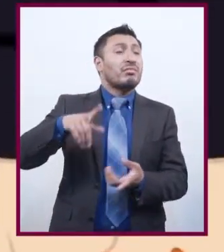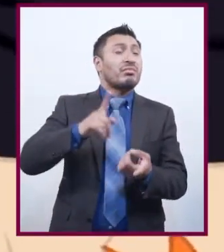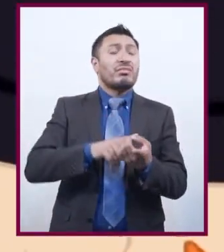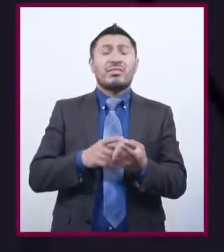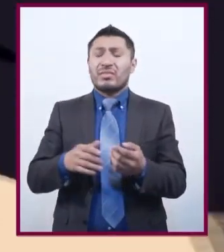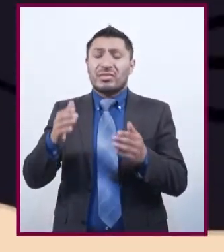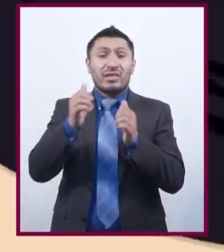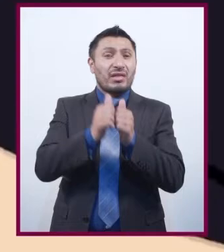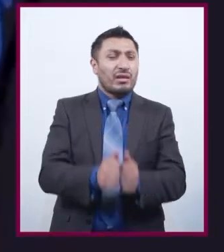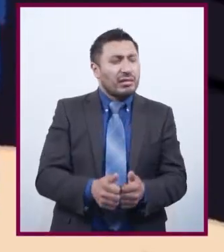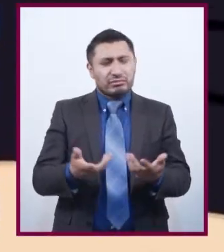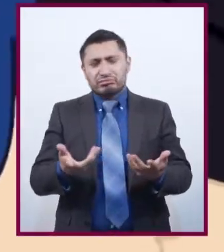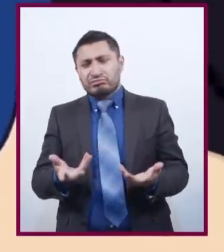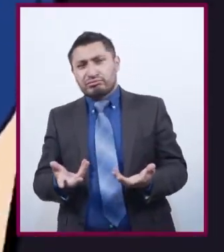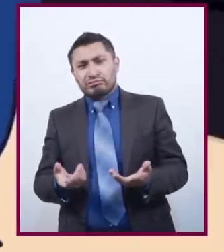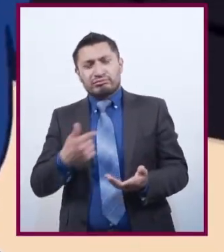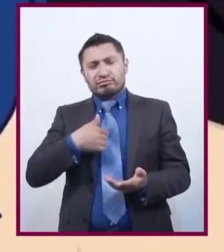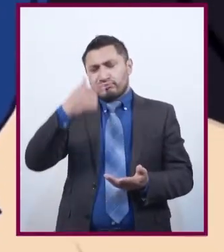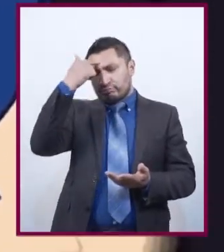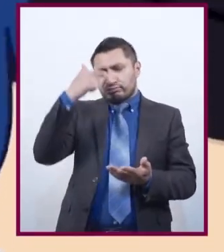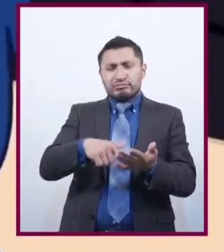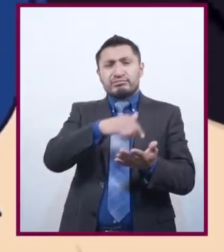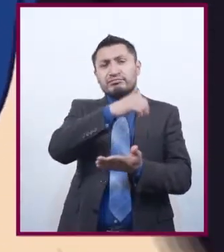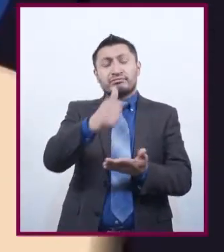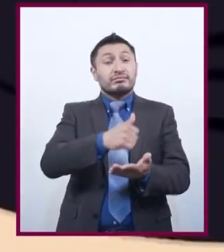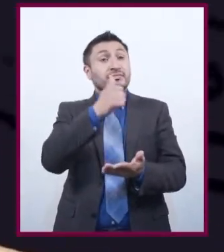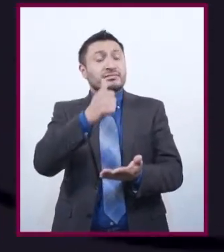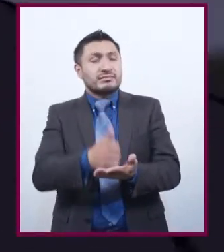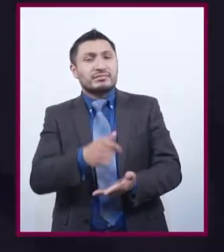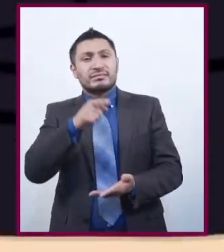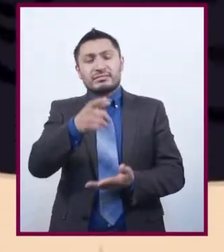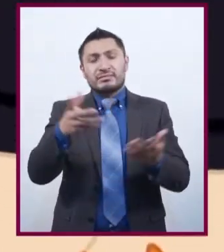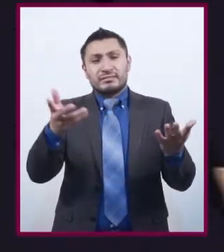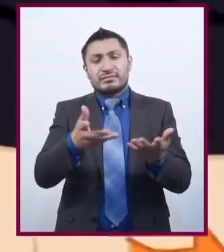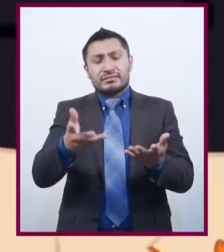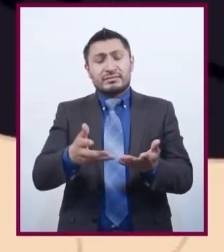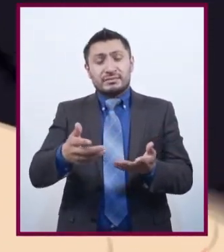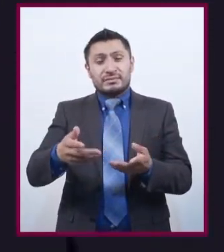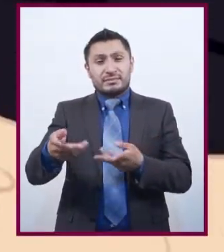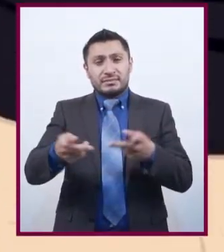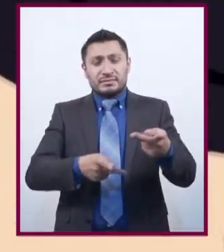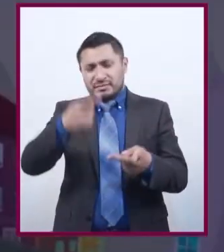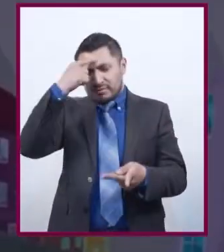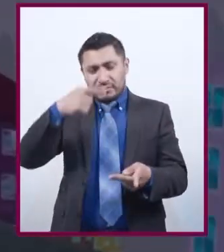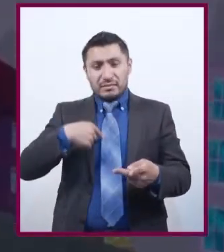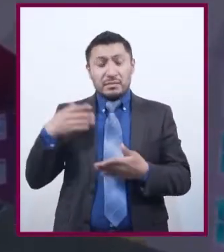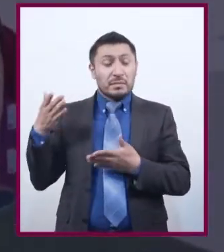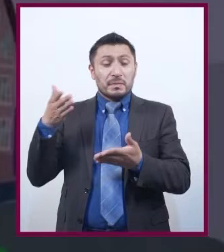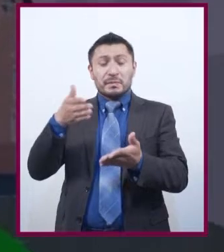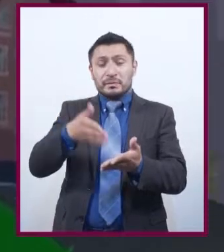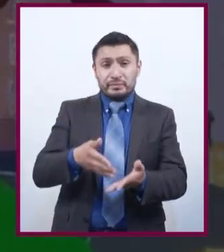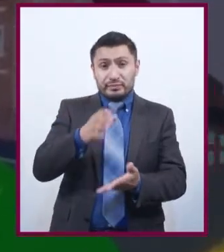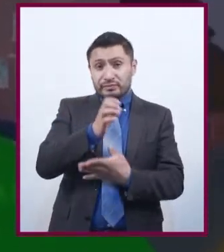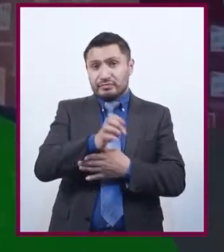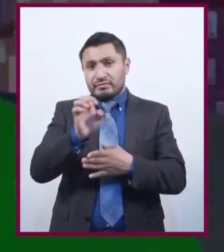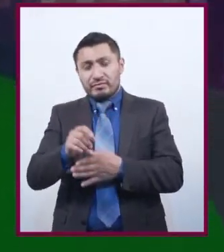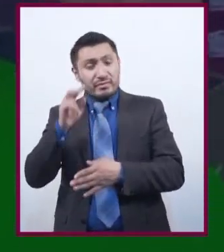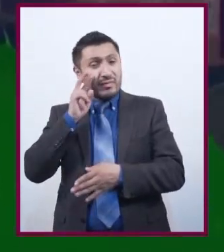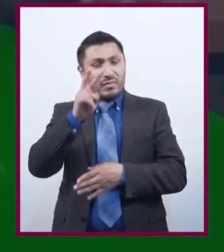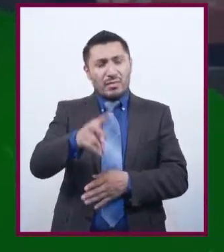buscaré un abrigo se dijo Supongo que la ciudad habrá hecho preparativos para recibirme entonces